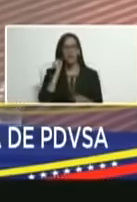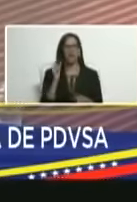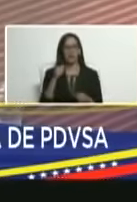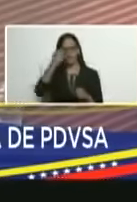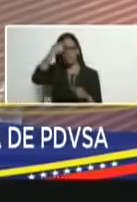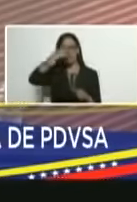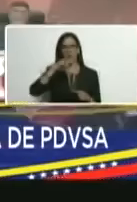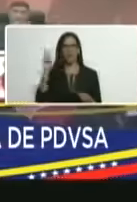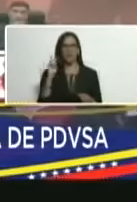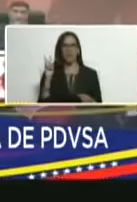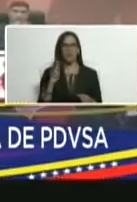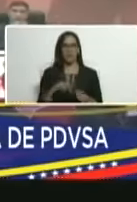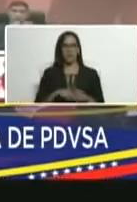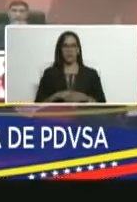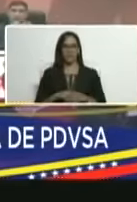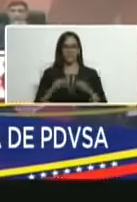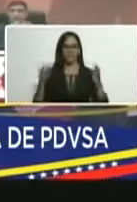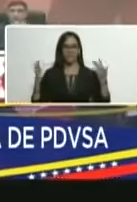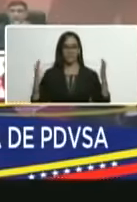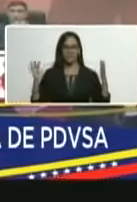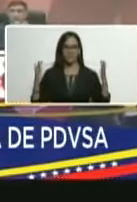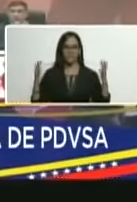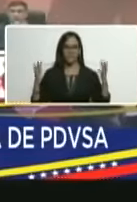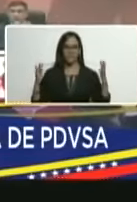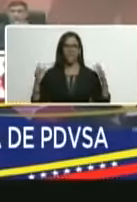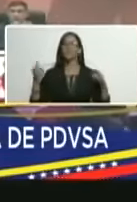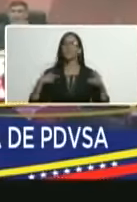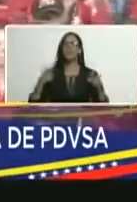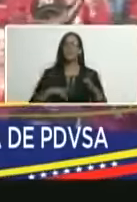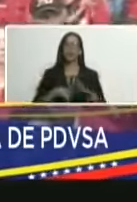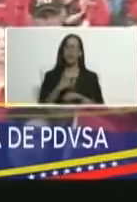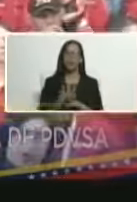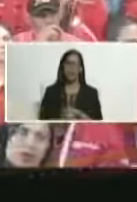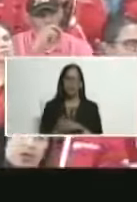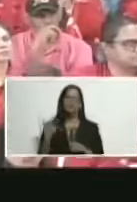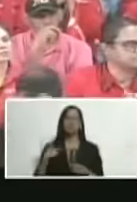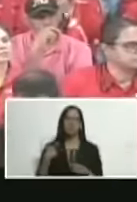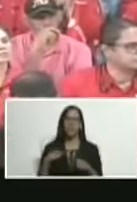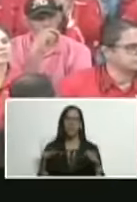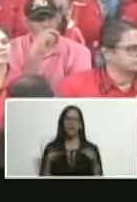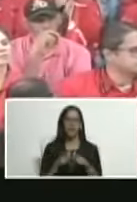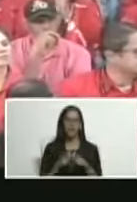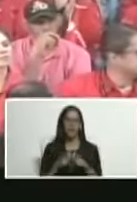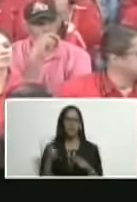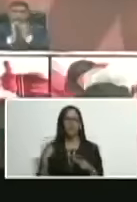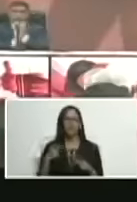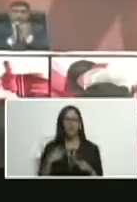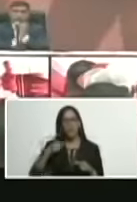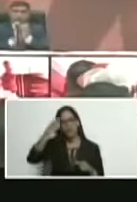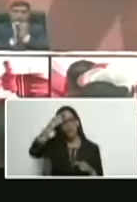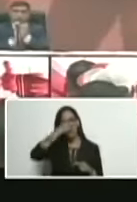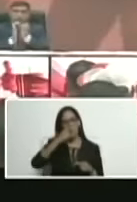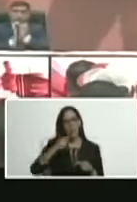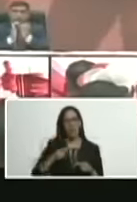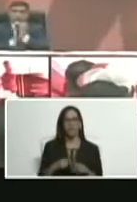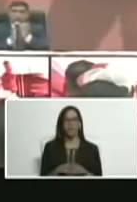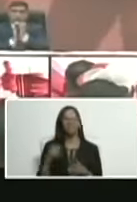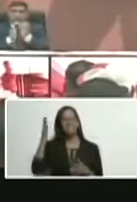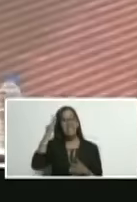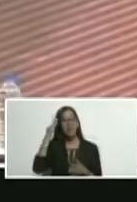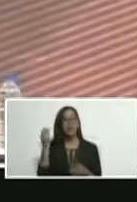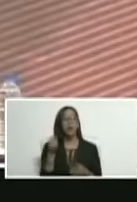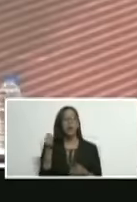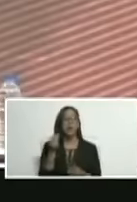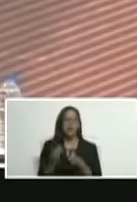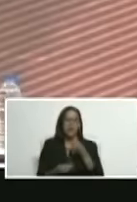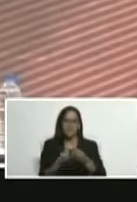pueblo de Venezuela. Tenemos el plan, tenemos el equipo, tenemos el pueblo, sabemos cómo